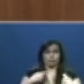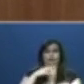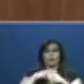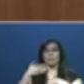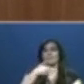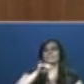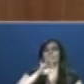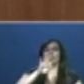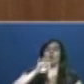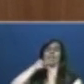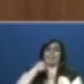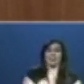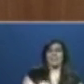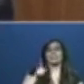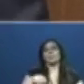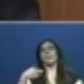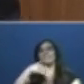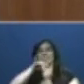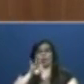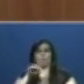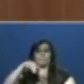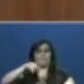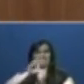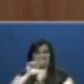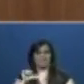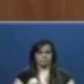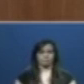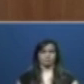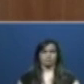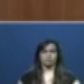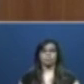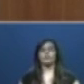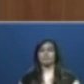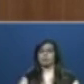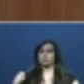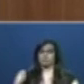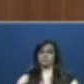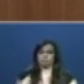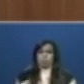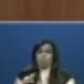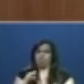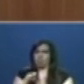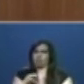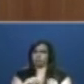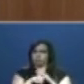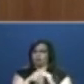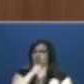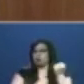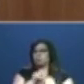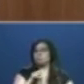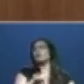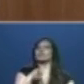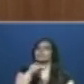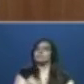biomasa en edificios públicos esa contribución a la actividad económica está siendo también un enfoque importante y